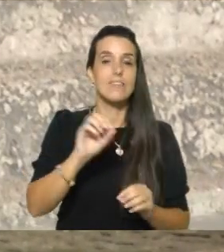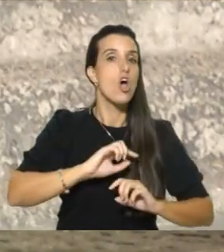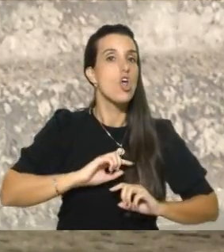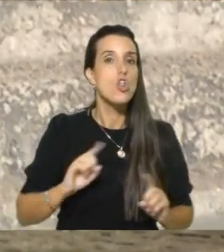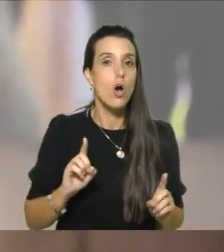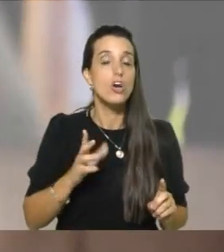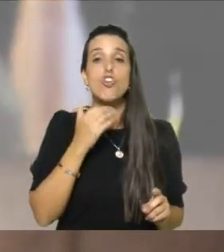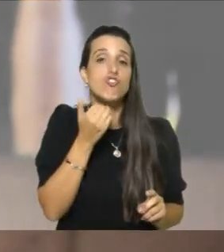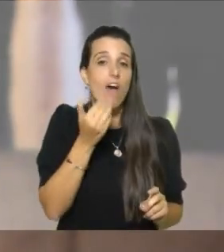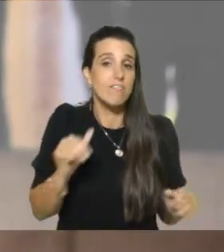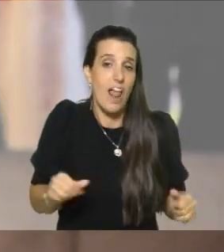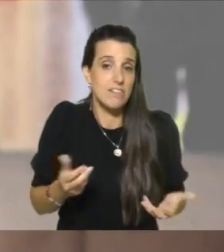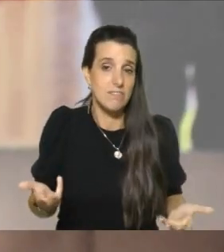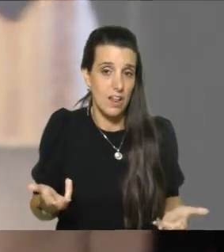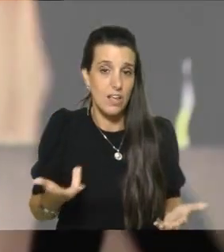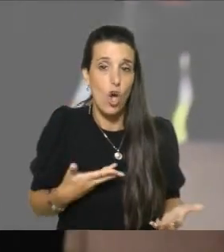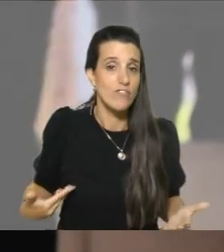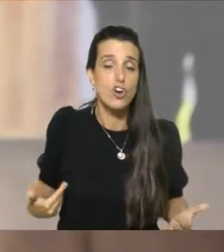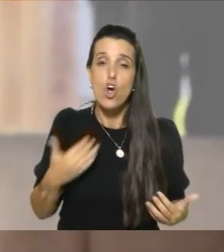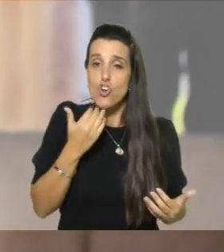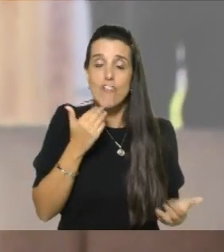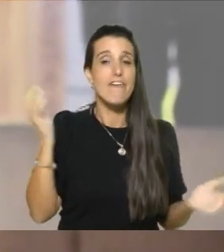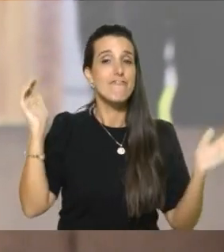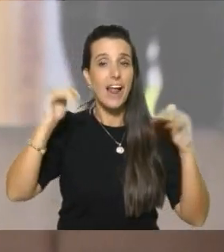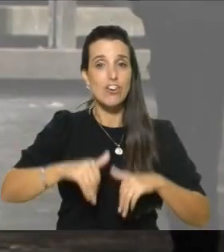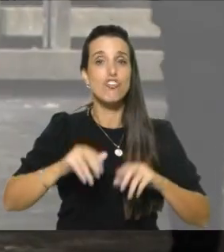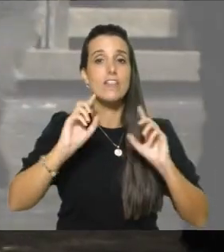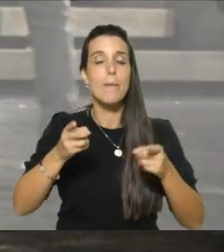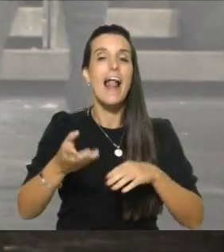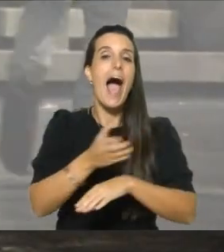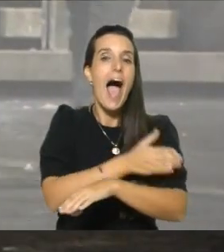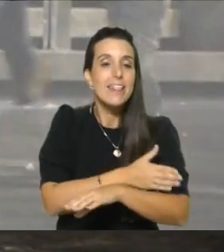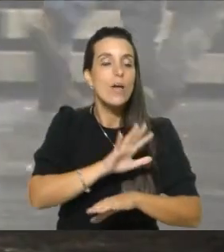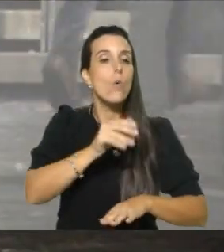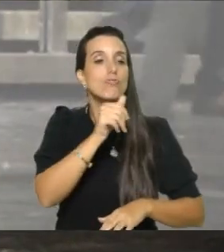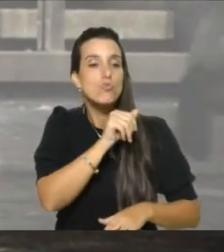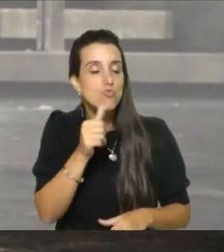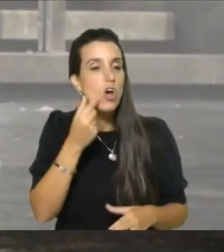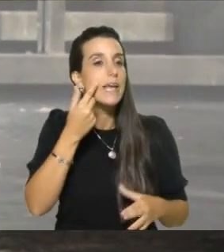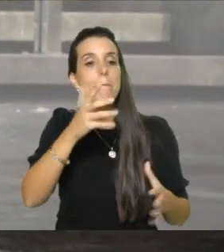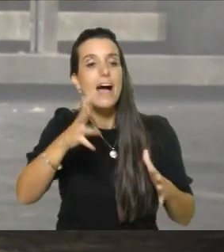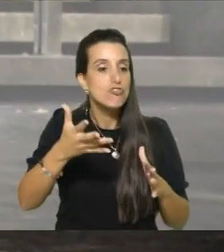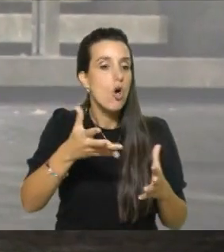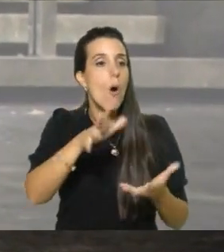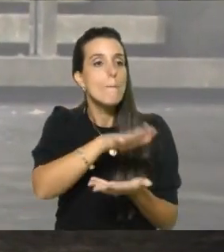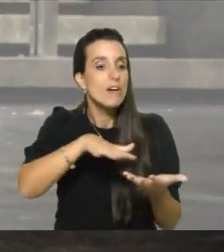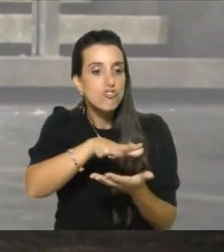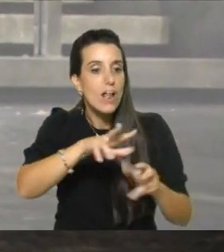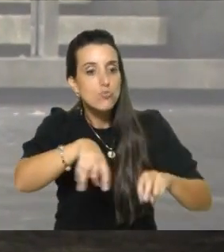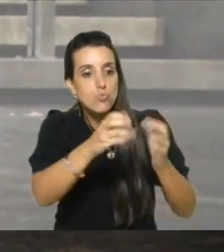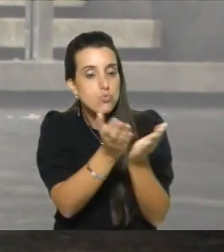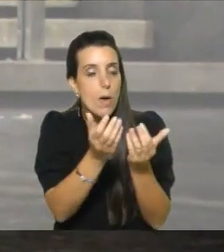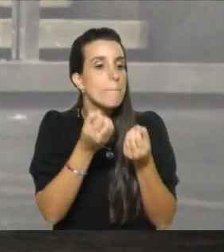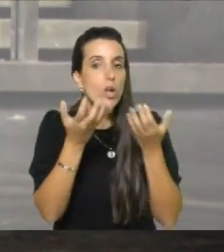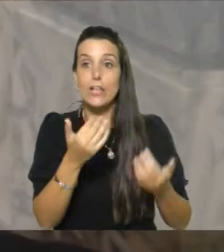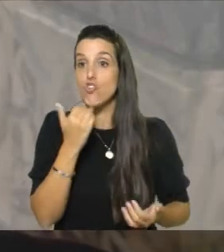supieron qué hacer eh creo que fracasaron también en el diagnóstico de Qué era lo que pasaba con las personas en situación de calle no supieron entender el